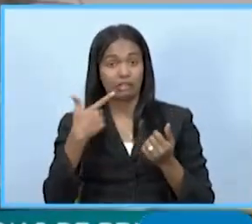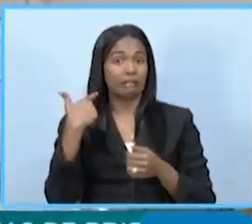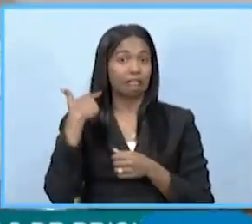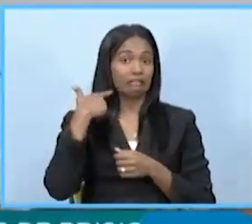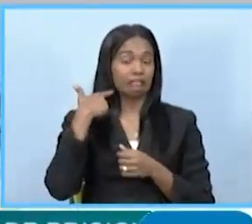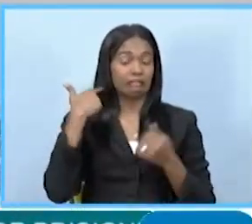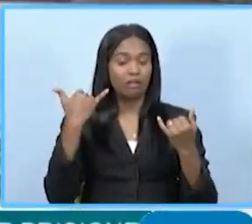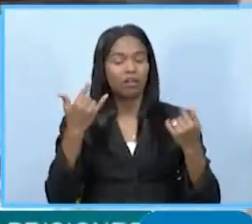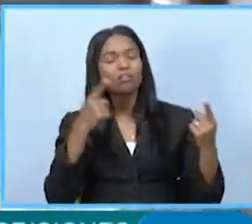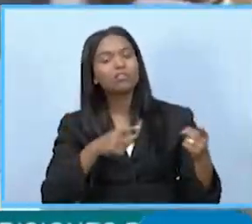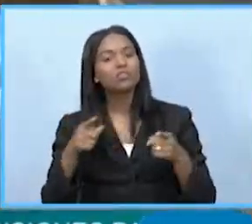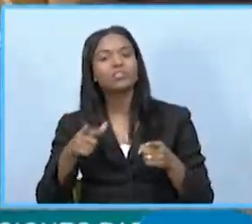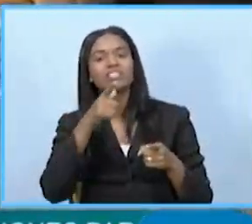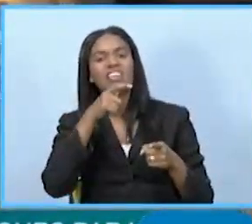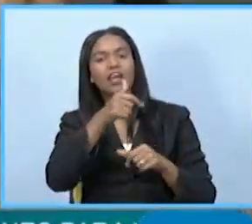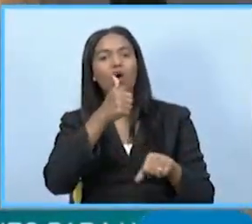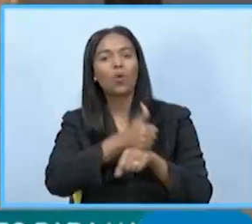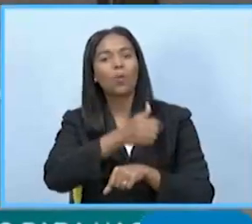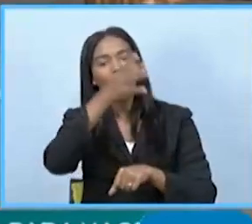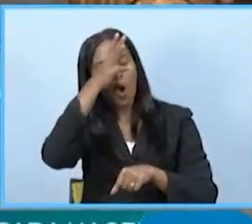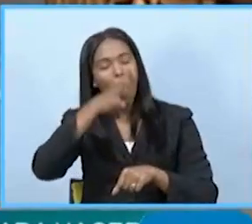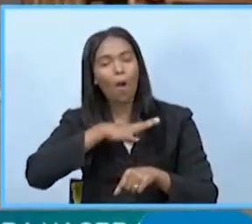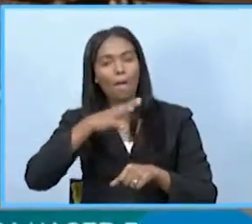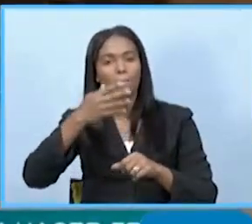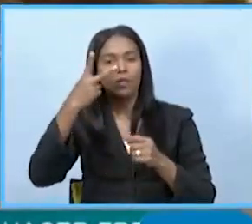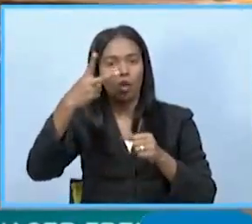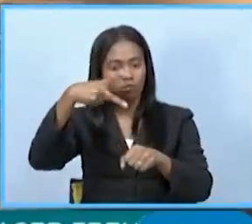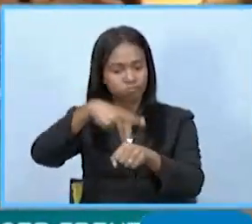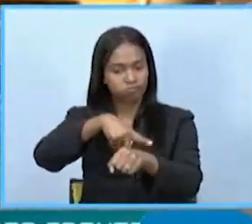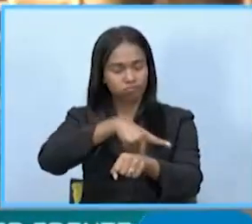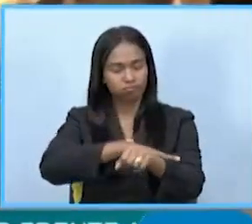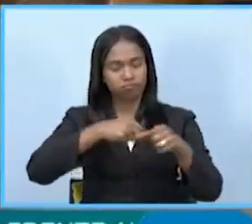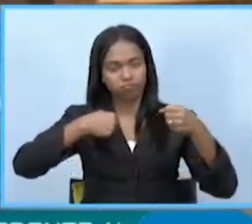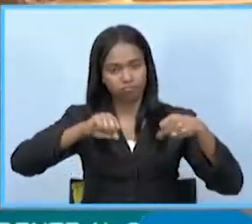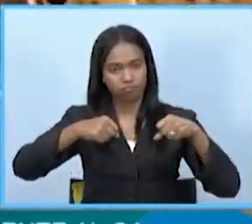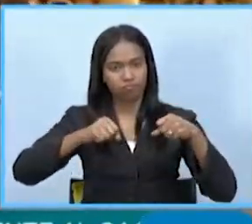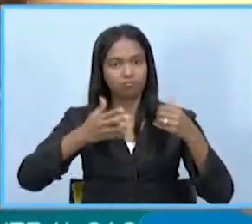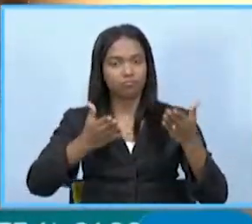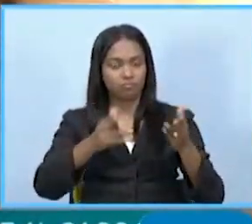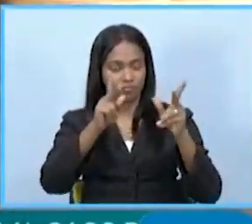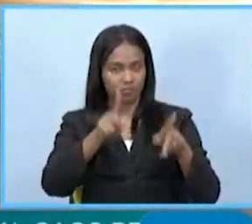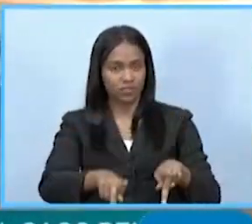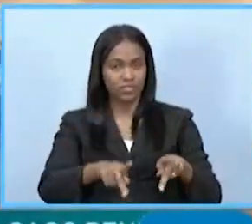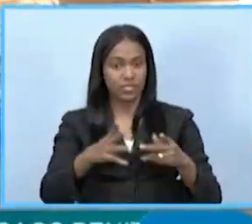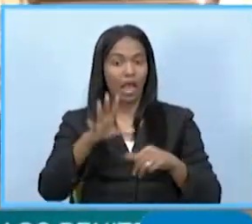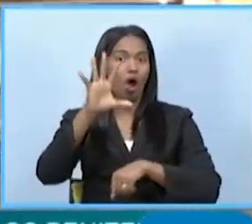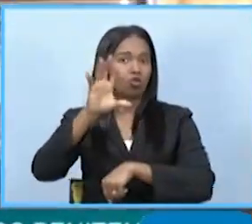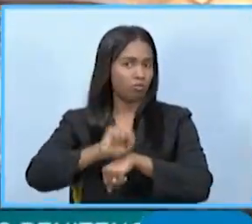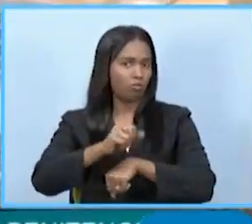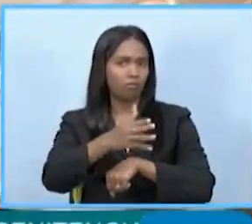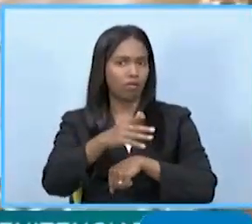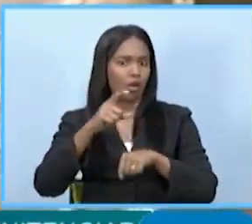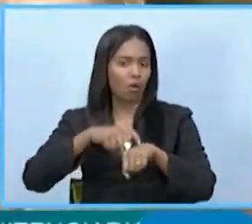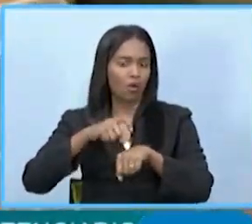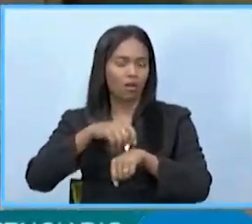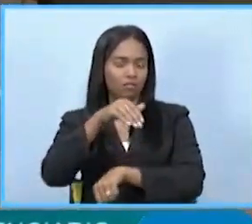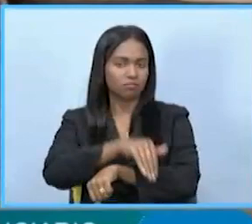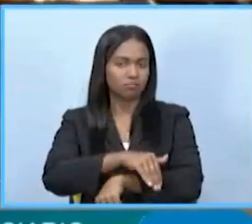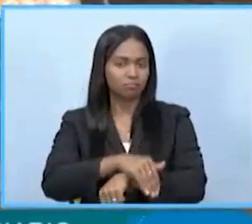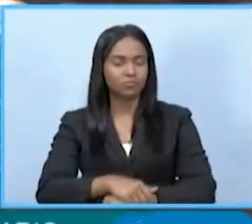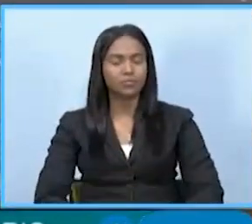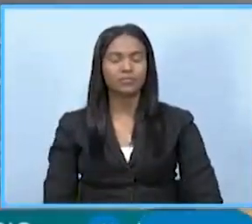asaltos que se producen son realizados a bordo de motocicletas ocupadas por dos personas comúnmente en horas de la